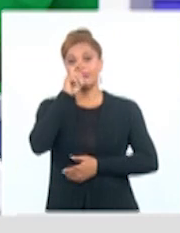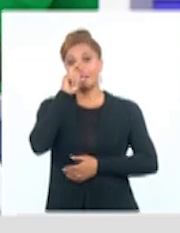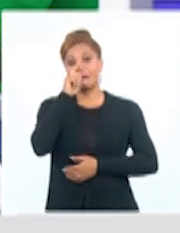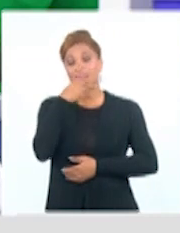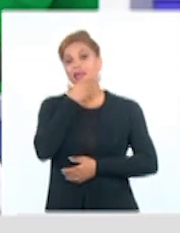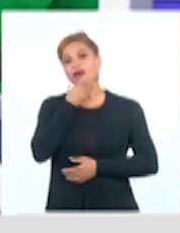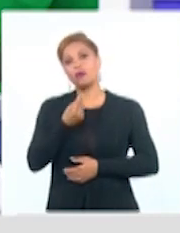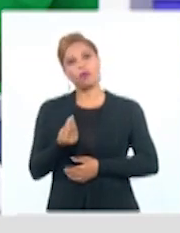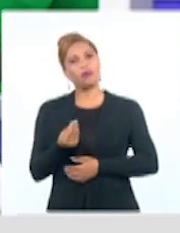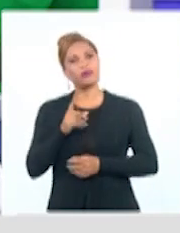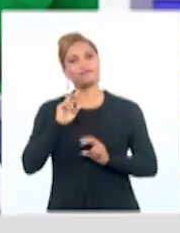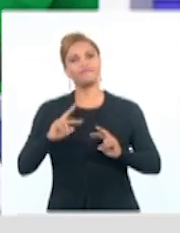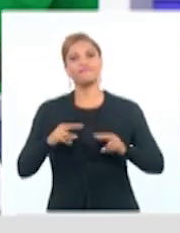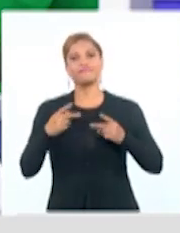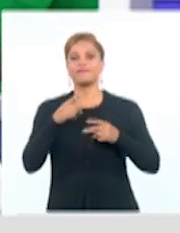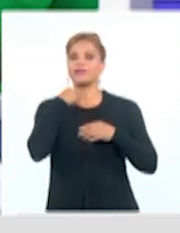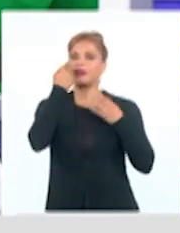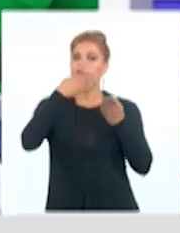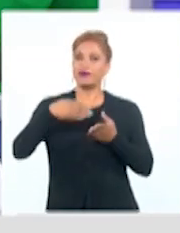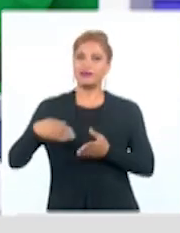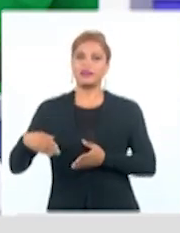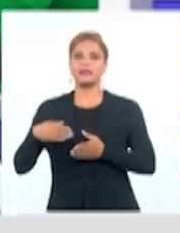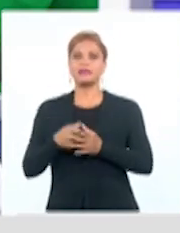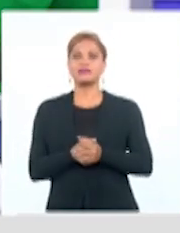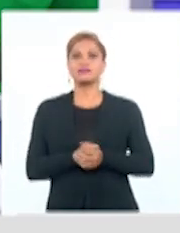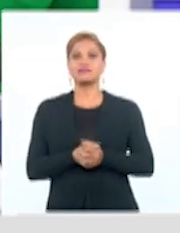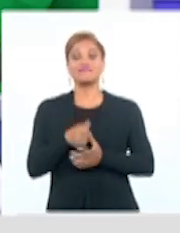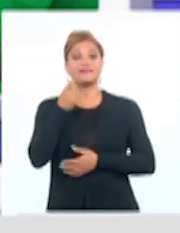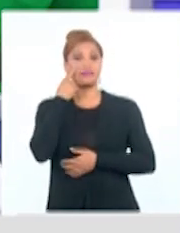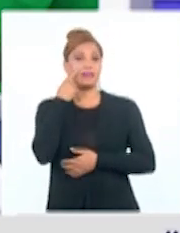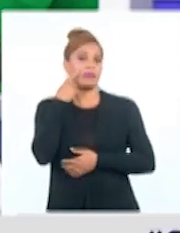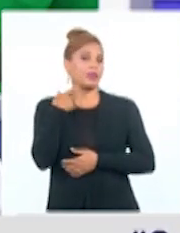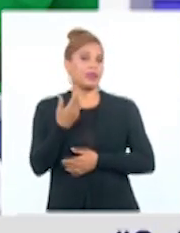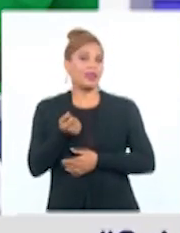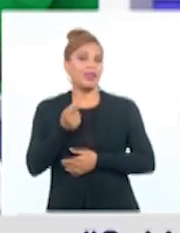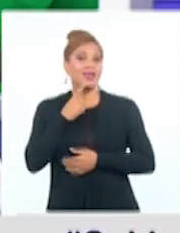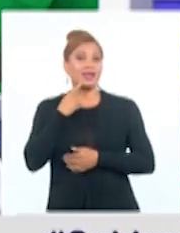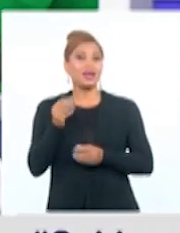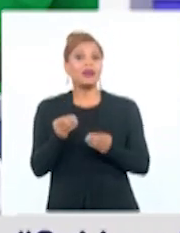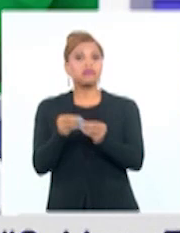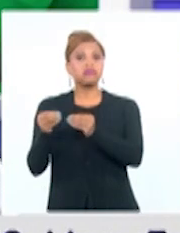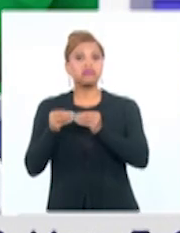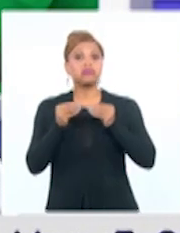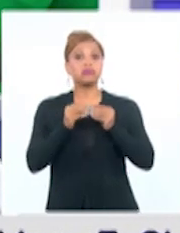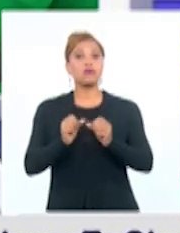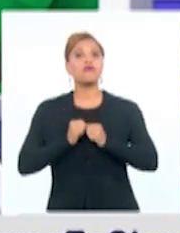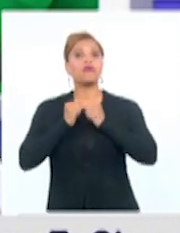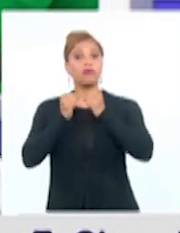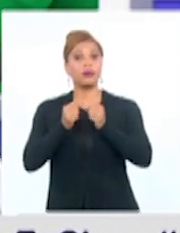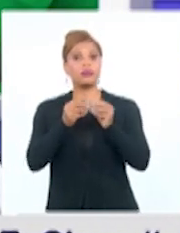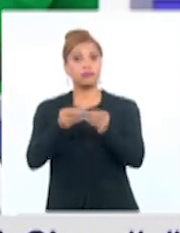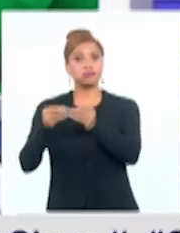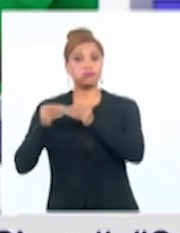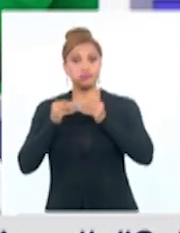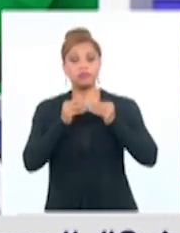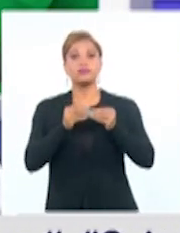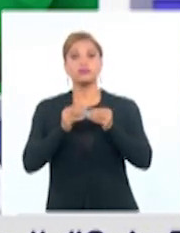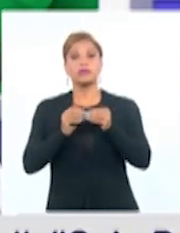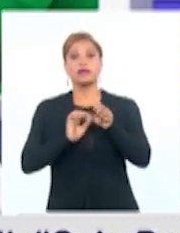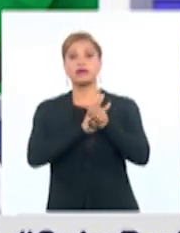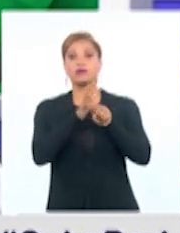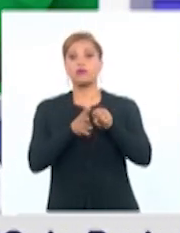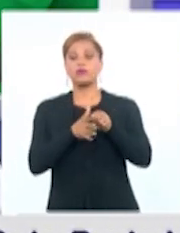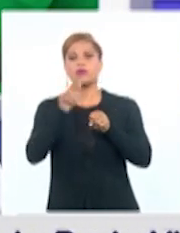con la COVID-19, demostrando la agresividad de este virus. En el día de hoy, una